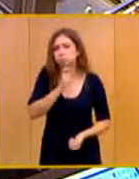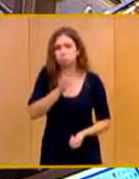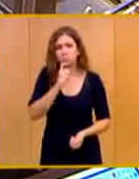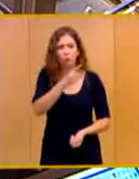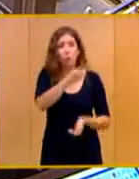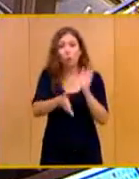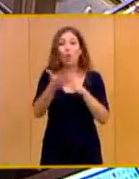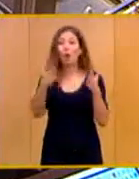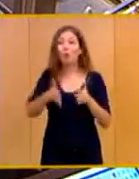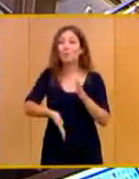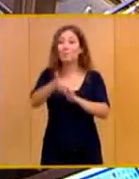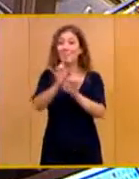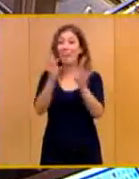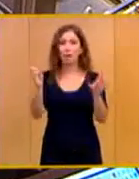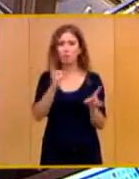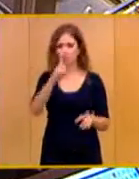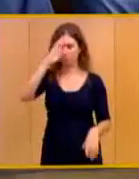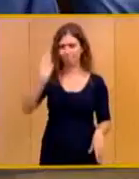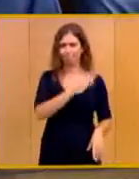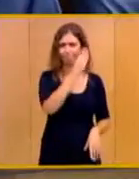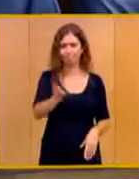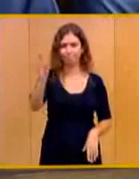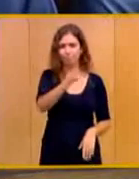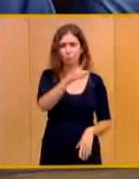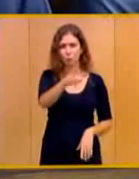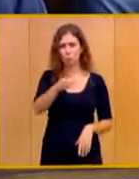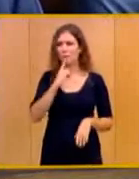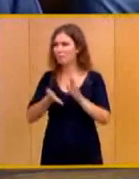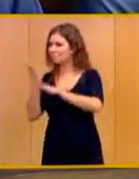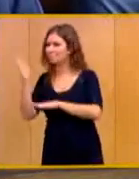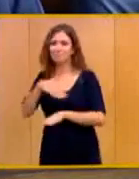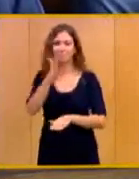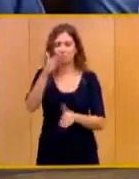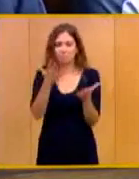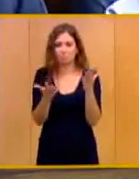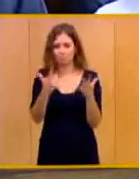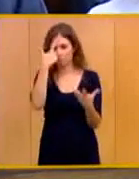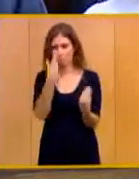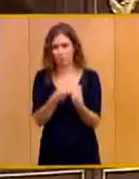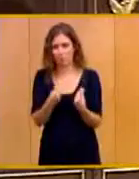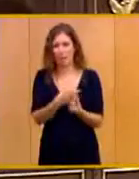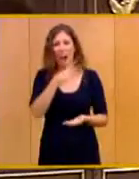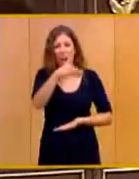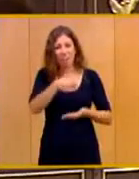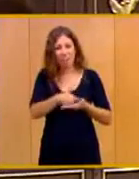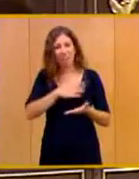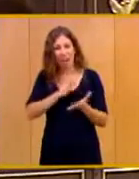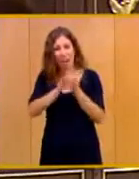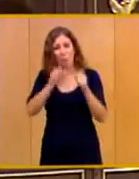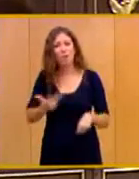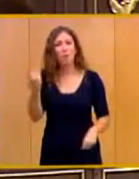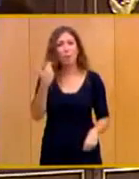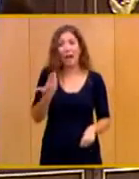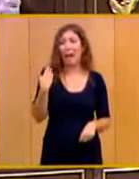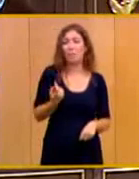rema, ni cuántas veces cambiará el rumbo. Nos pide ahora un acuerdo sobre las pensiones y acaba de cargarse el que